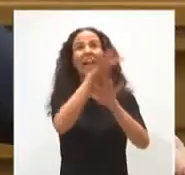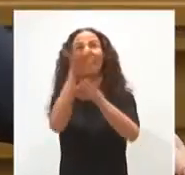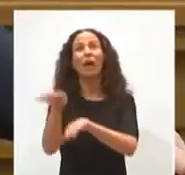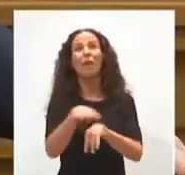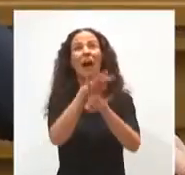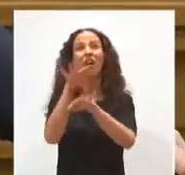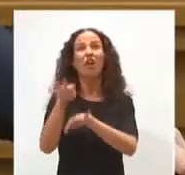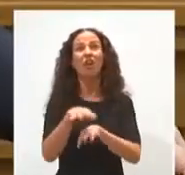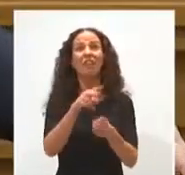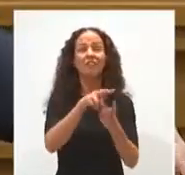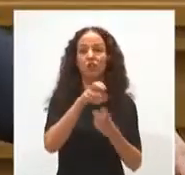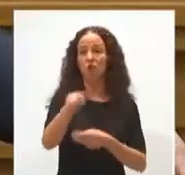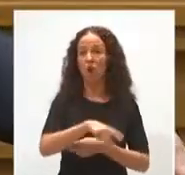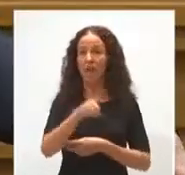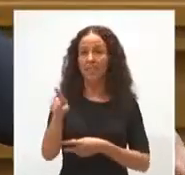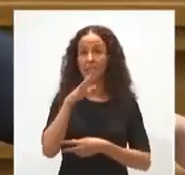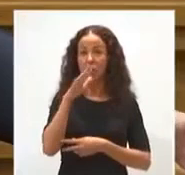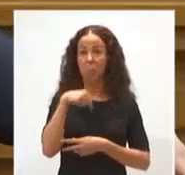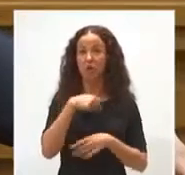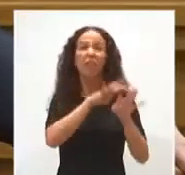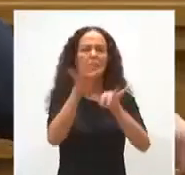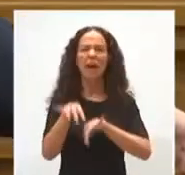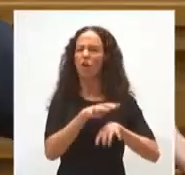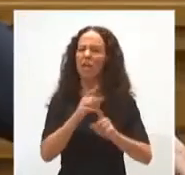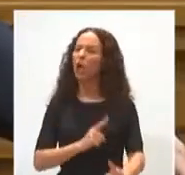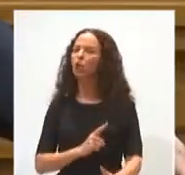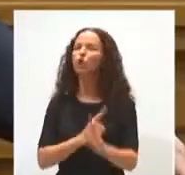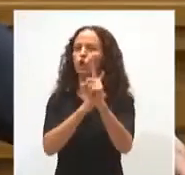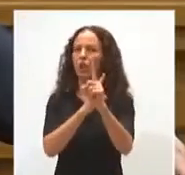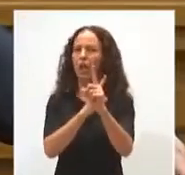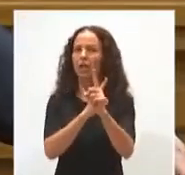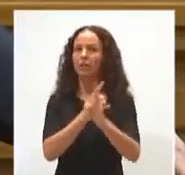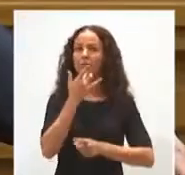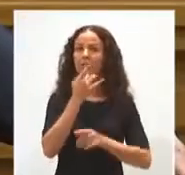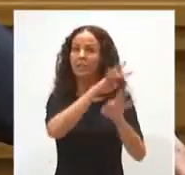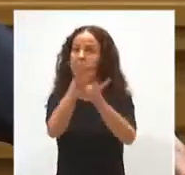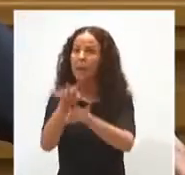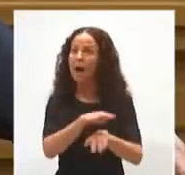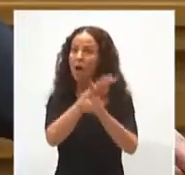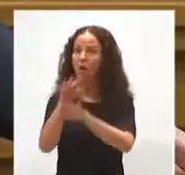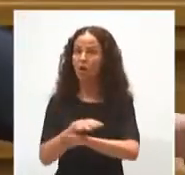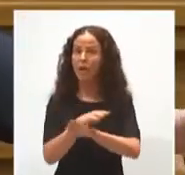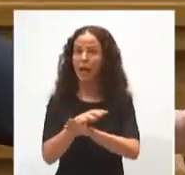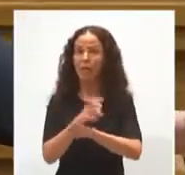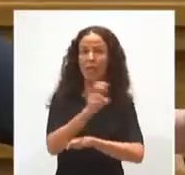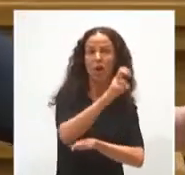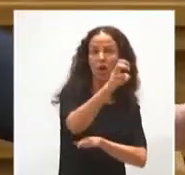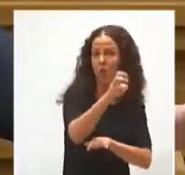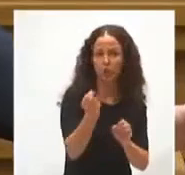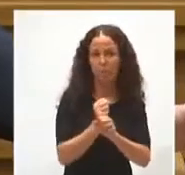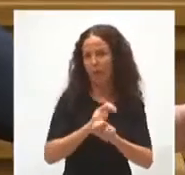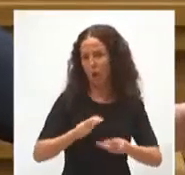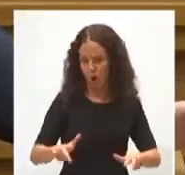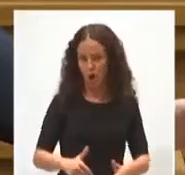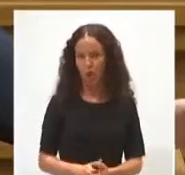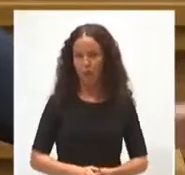porque soy lo más contrario la demagogia y ya si la demagogia demás es importada de lo que hacen otros pues peor todavía